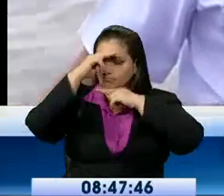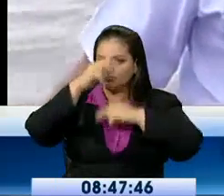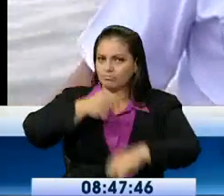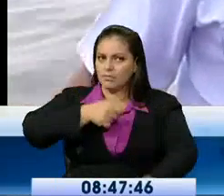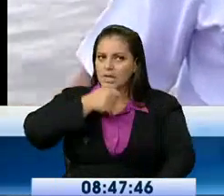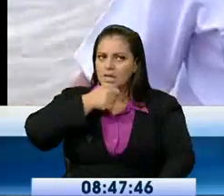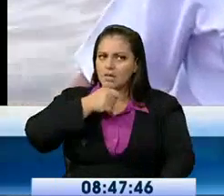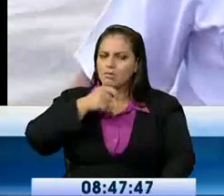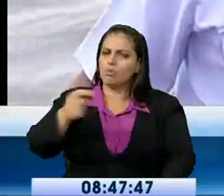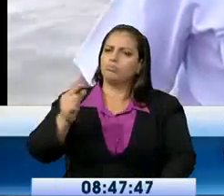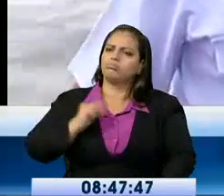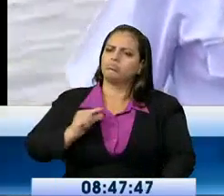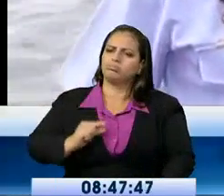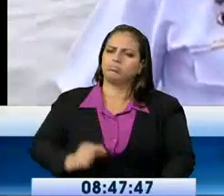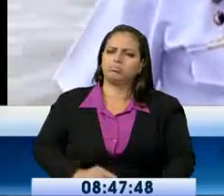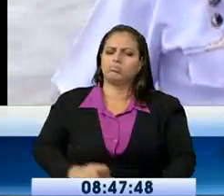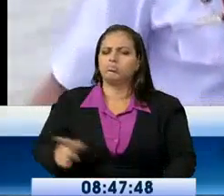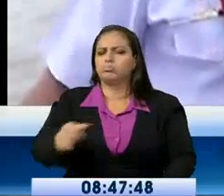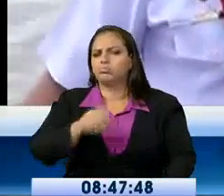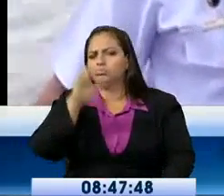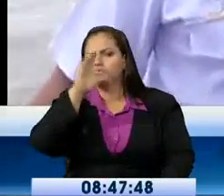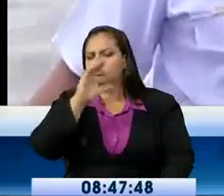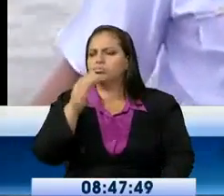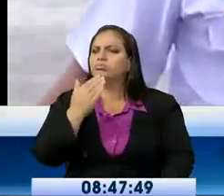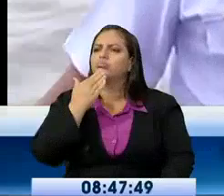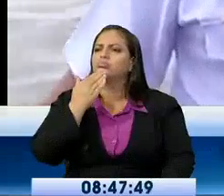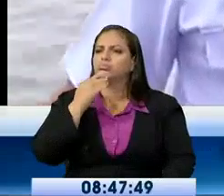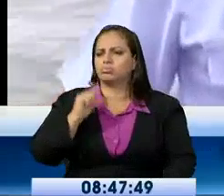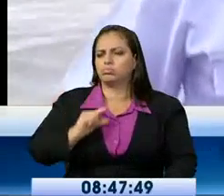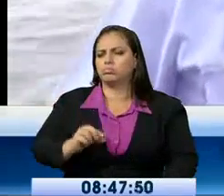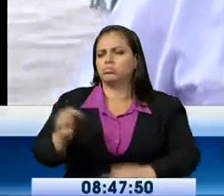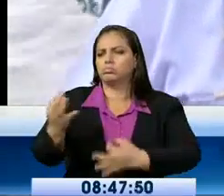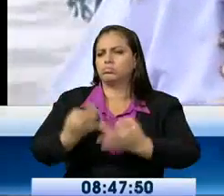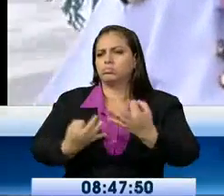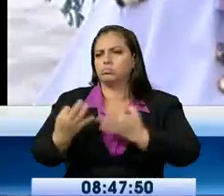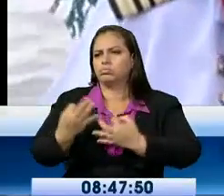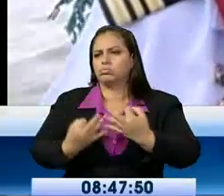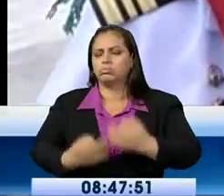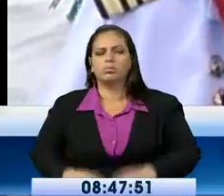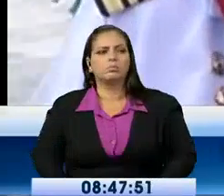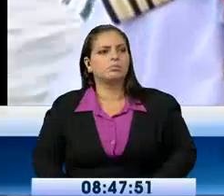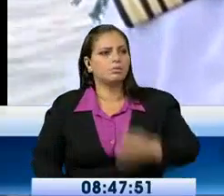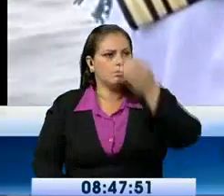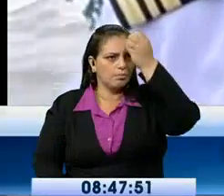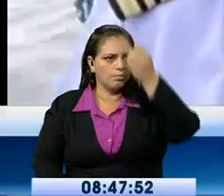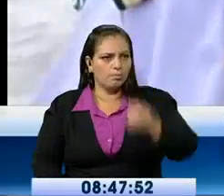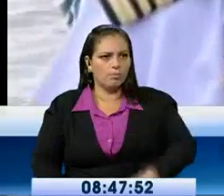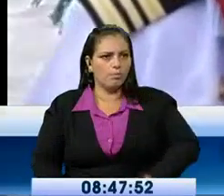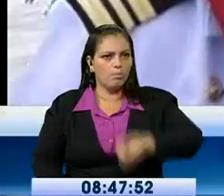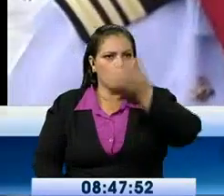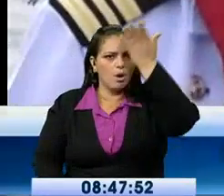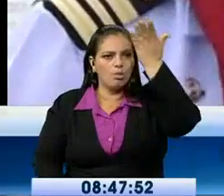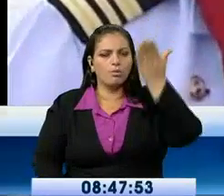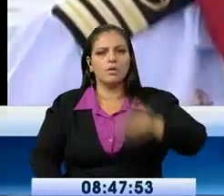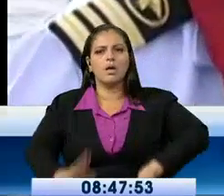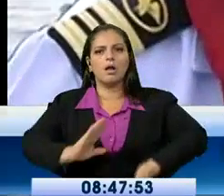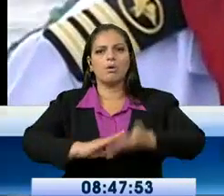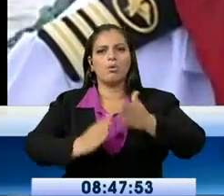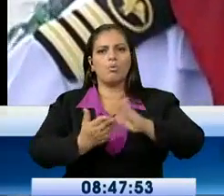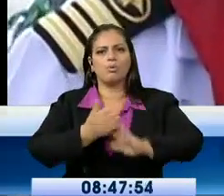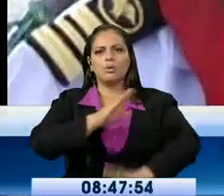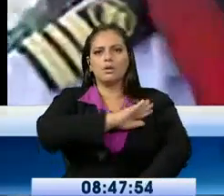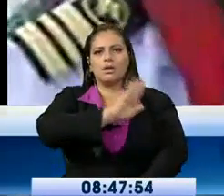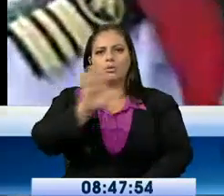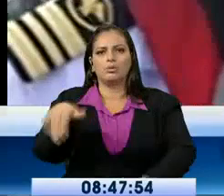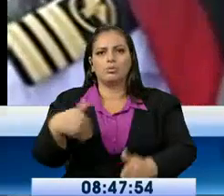ustedes están ya desplegando desde tempranas horas. Buen día. Muy buenos días, un saludo para toda la comunidad que se enlaza a través de este canal. Bueno, en